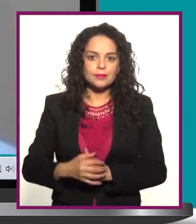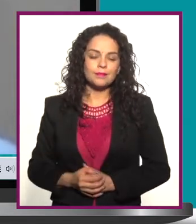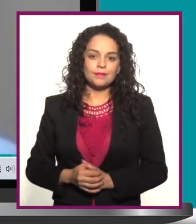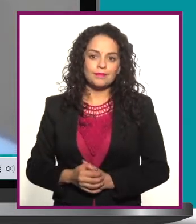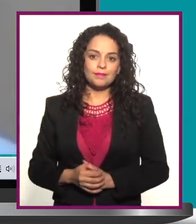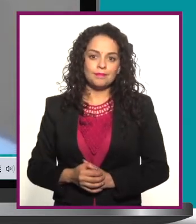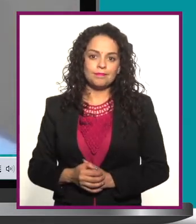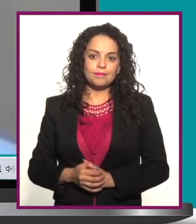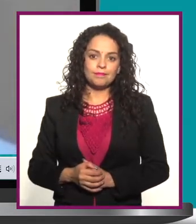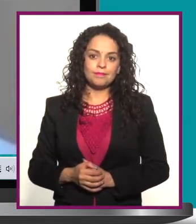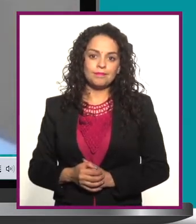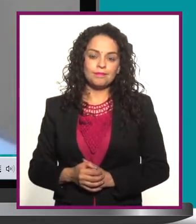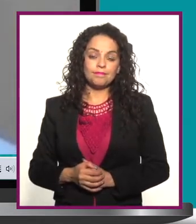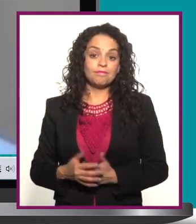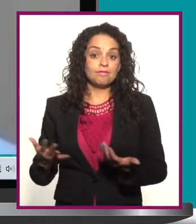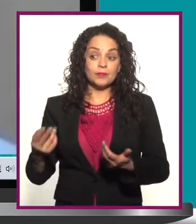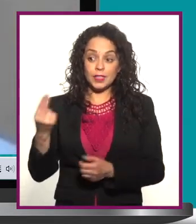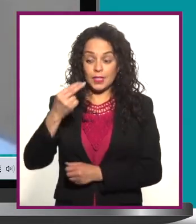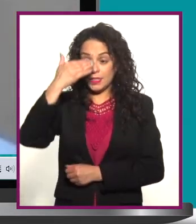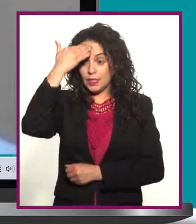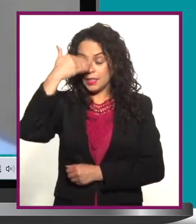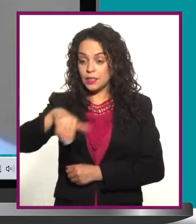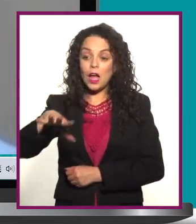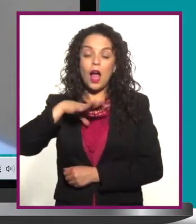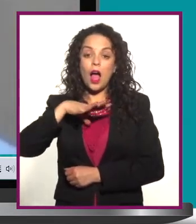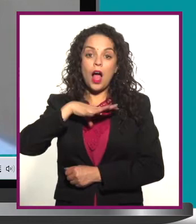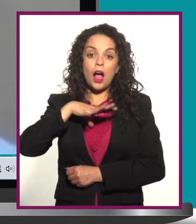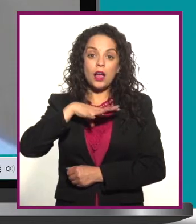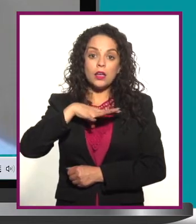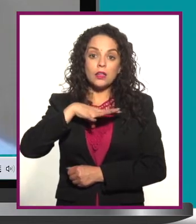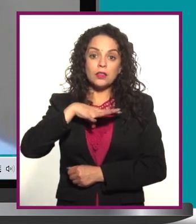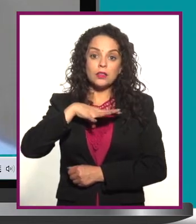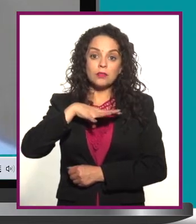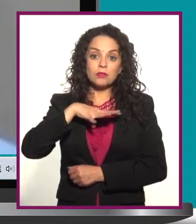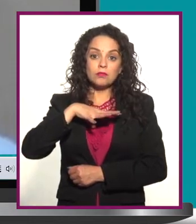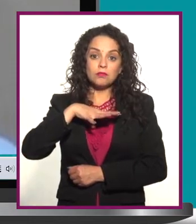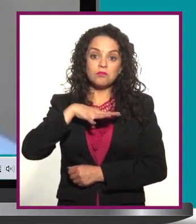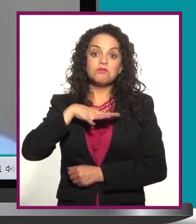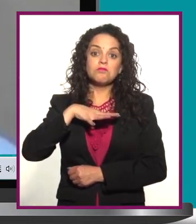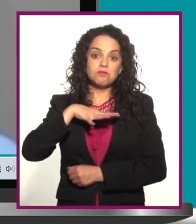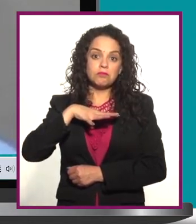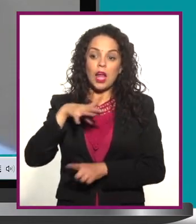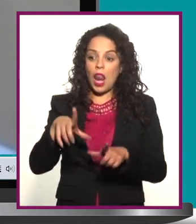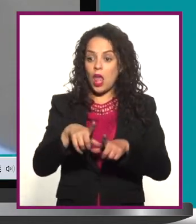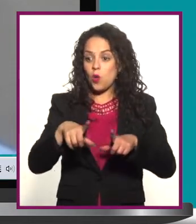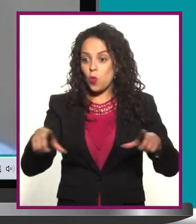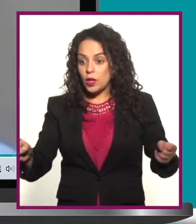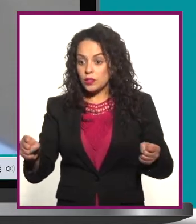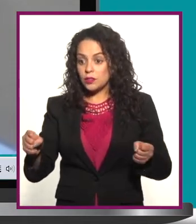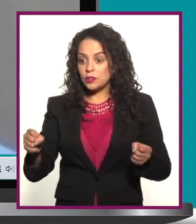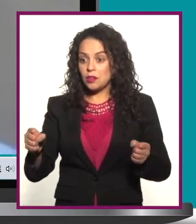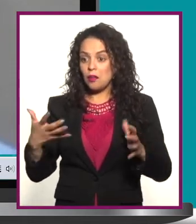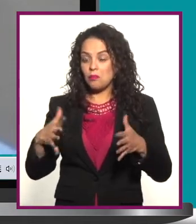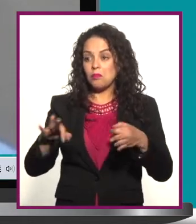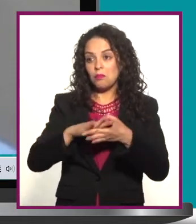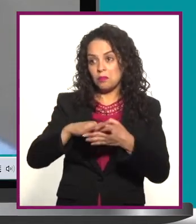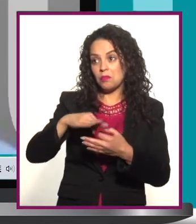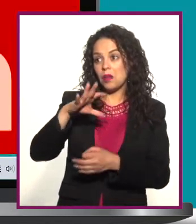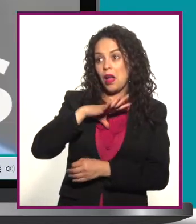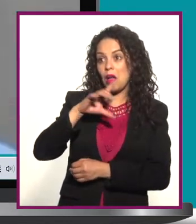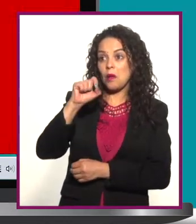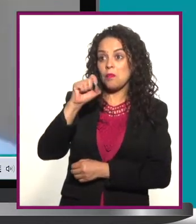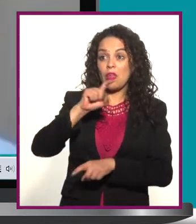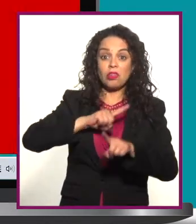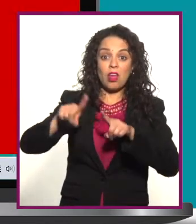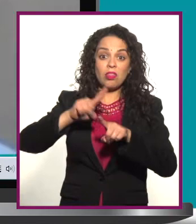que tener presente que existen, según los especialistas, los lingüistas, alrededor de unas